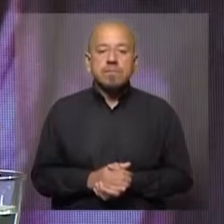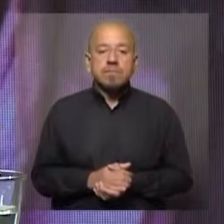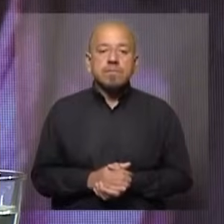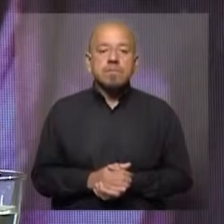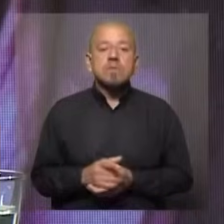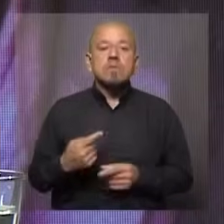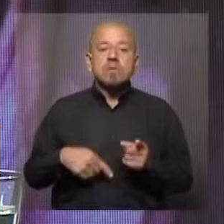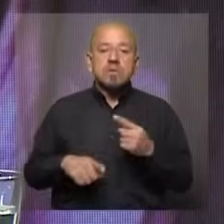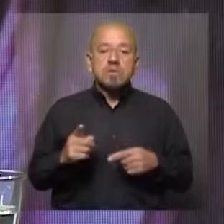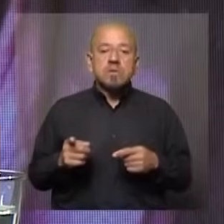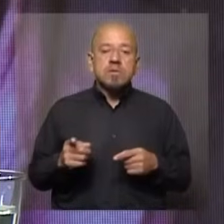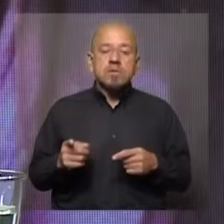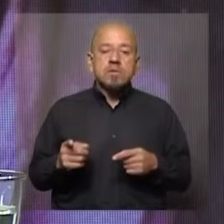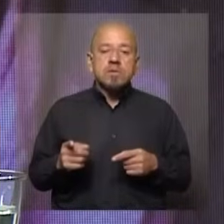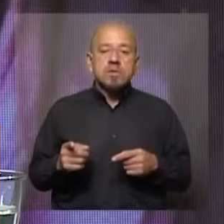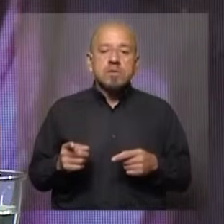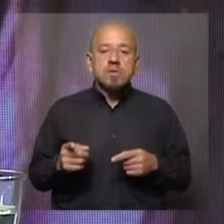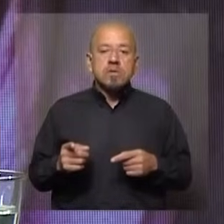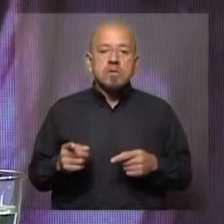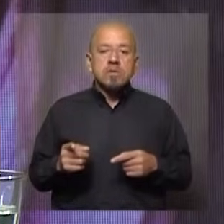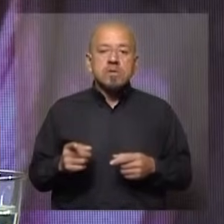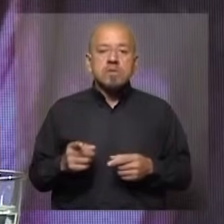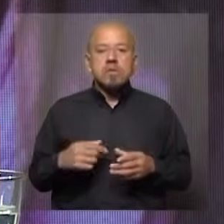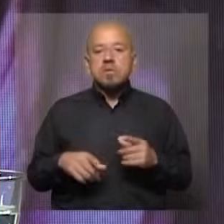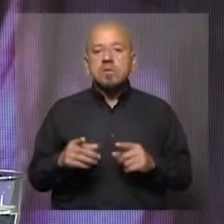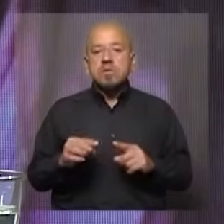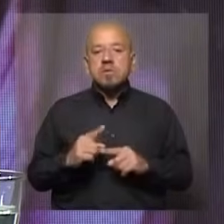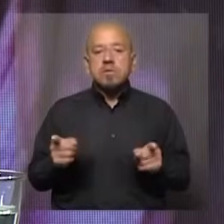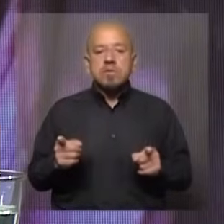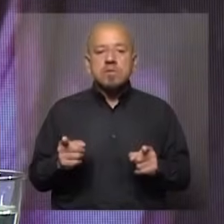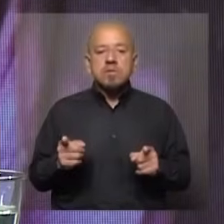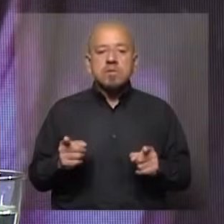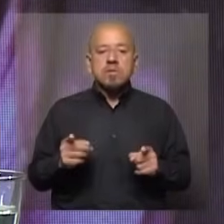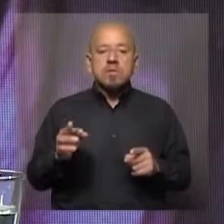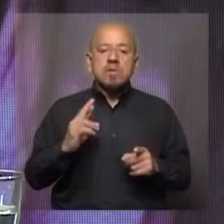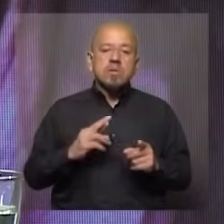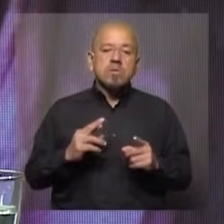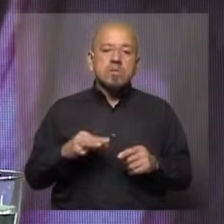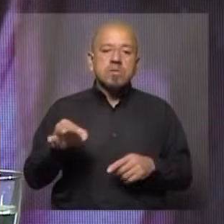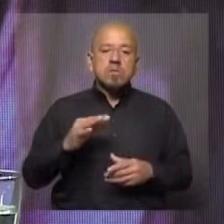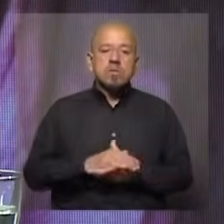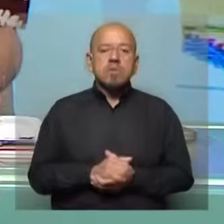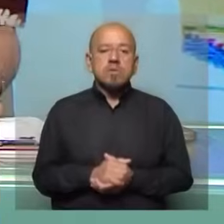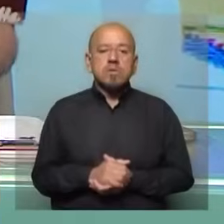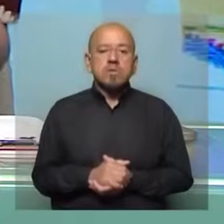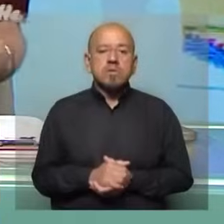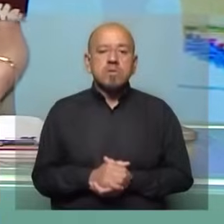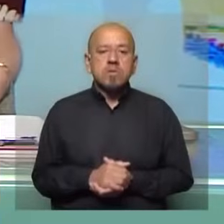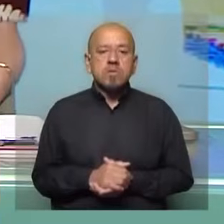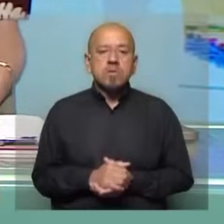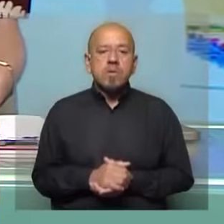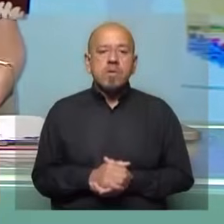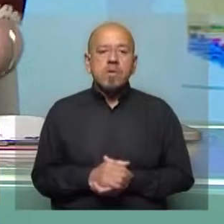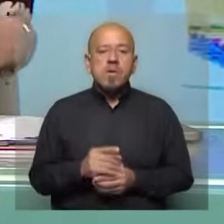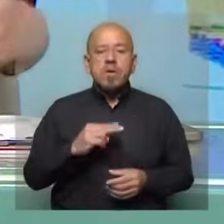me parece que es un poco todo esto que te estoy diciendo, ¿no? No es una respuesta única. Vicepresidenta, sí, hemos